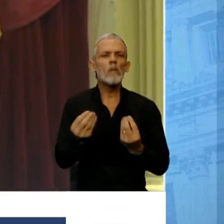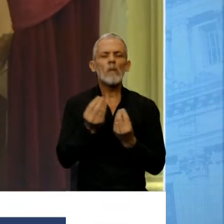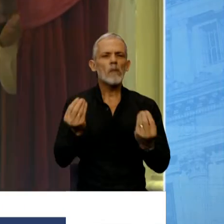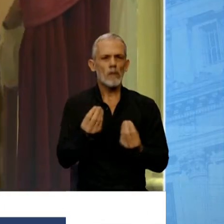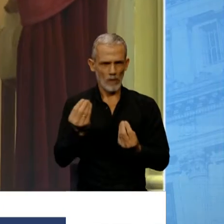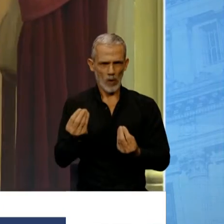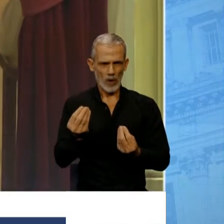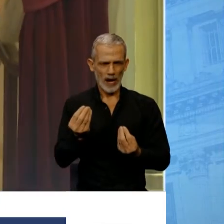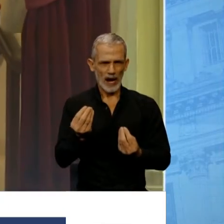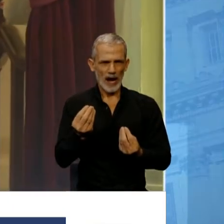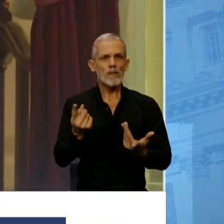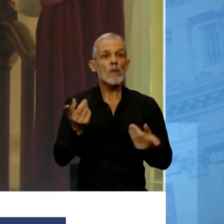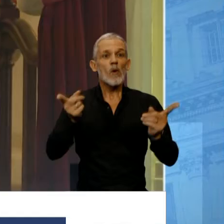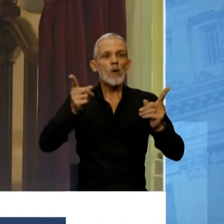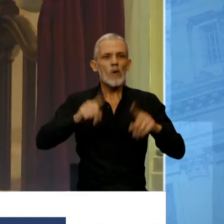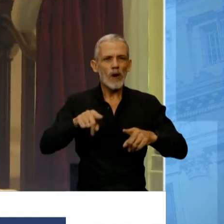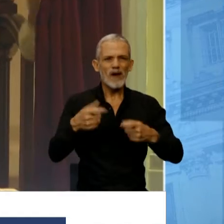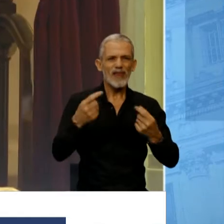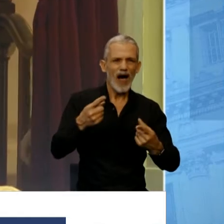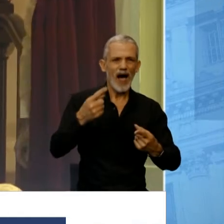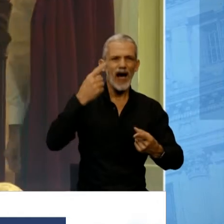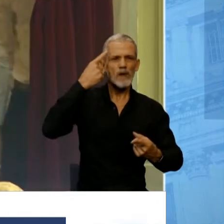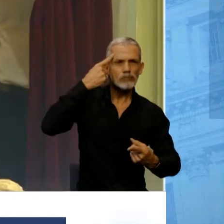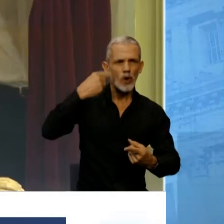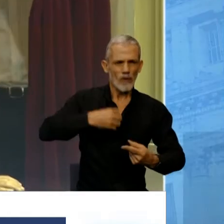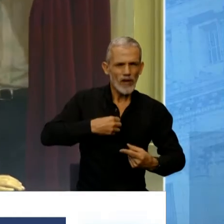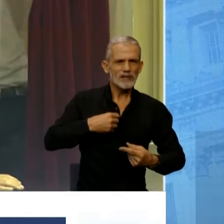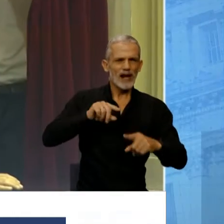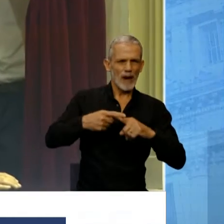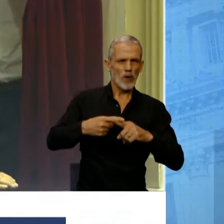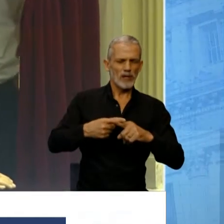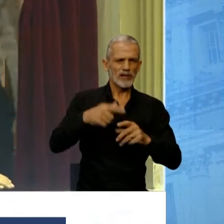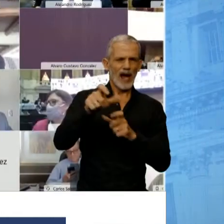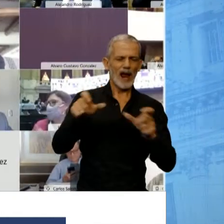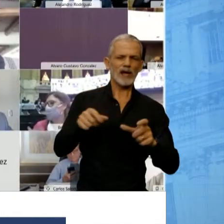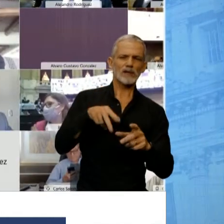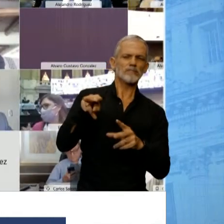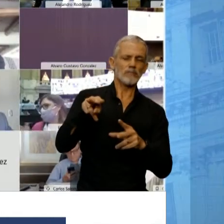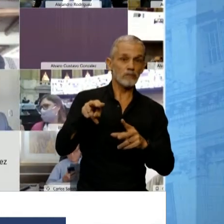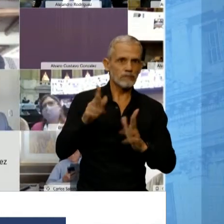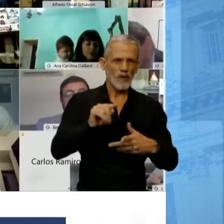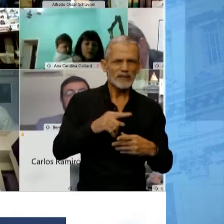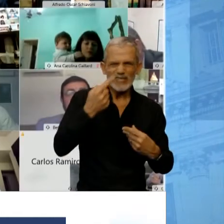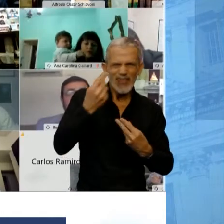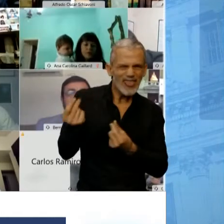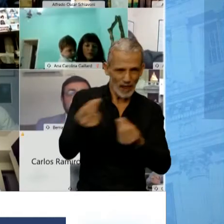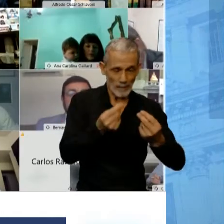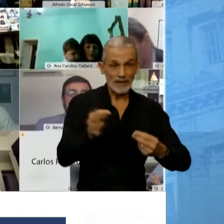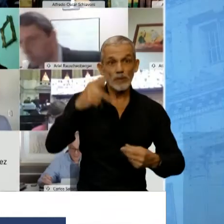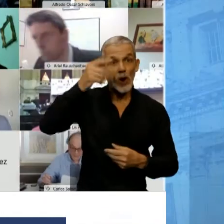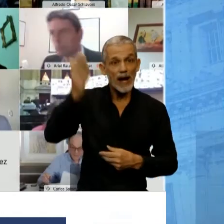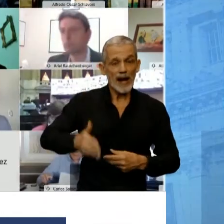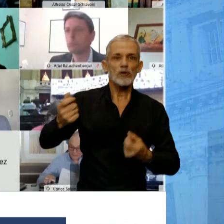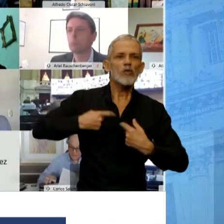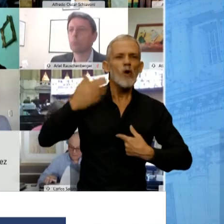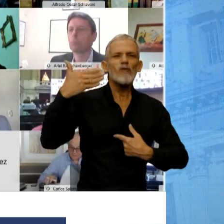partir de volver credibilidad a la política. Eso fue también Néstor Kirchner. Néstor nos dio el